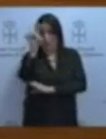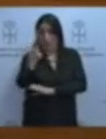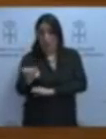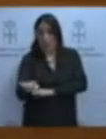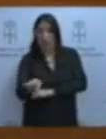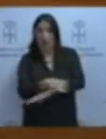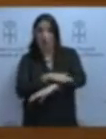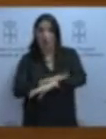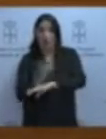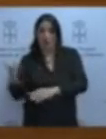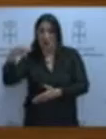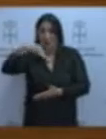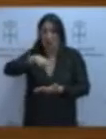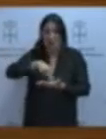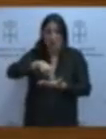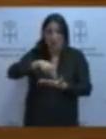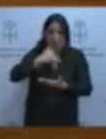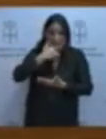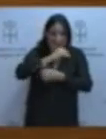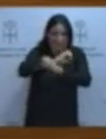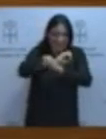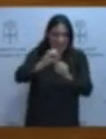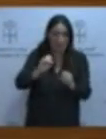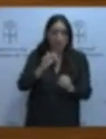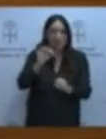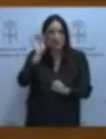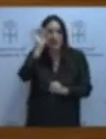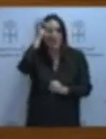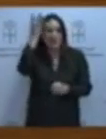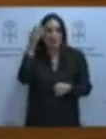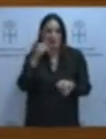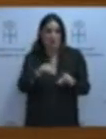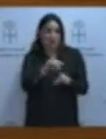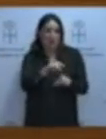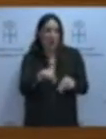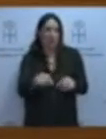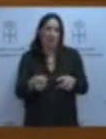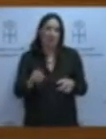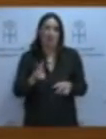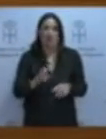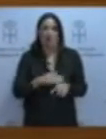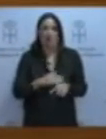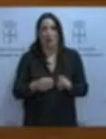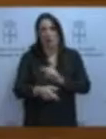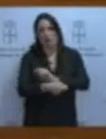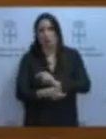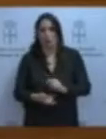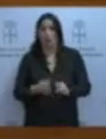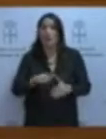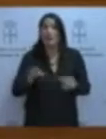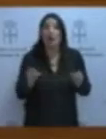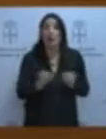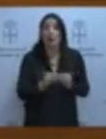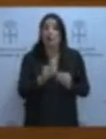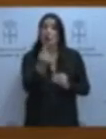día, y a quien con iniciativas de este tipo le hacen el juego. En resumen, piden perres para un